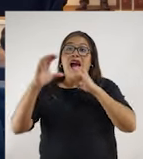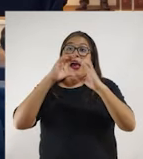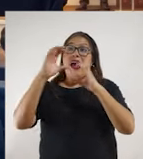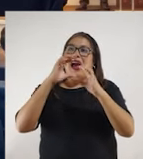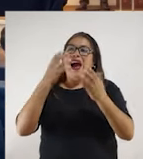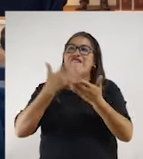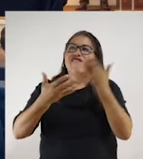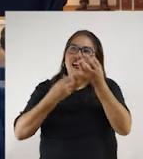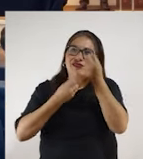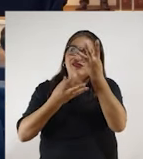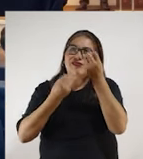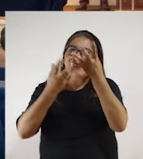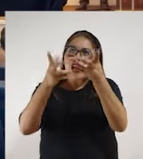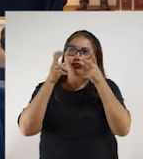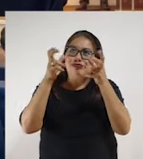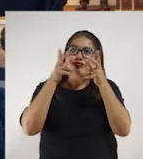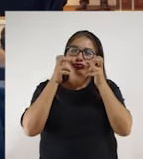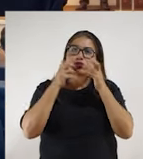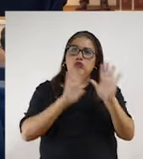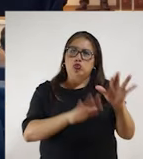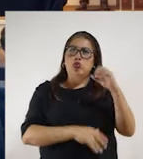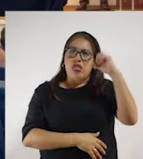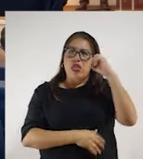Tiene el derecho a estar informada.